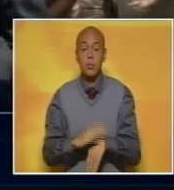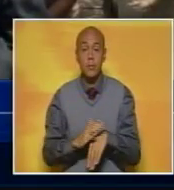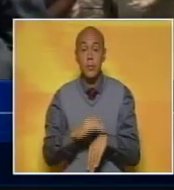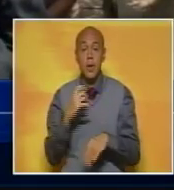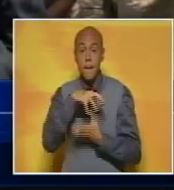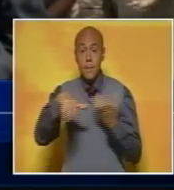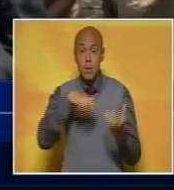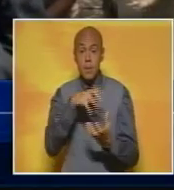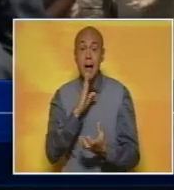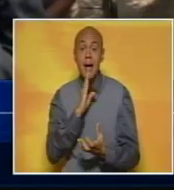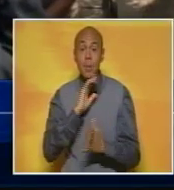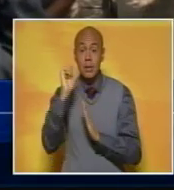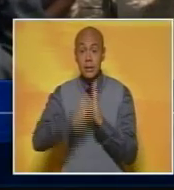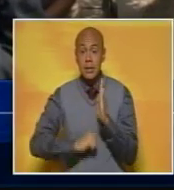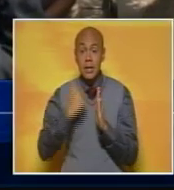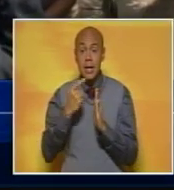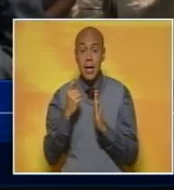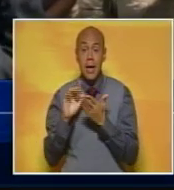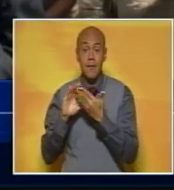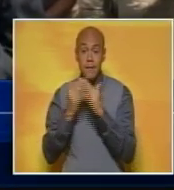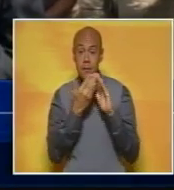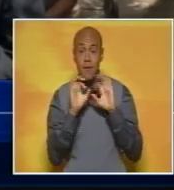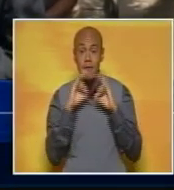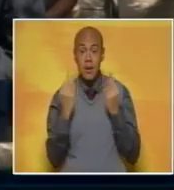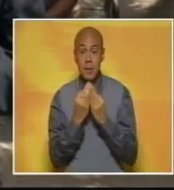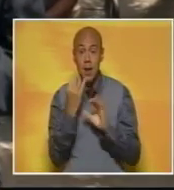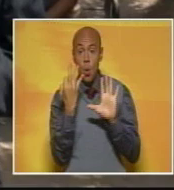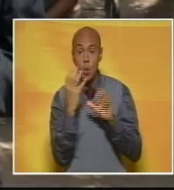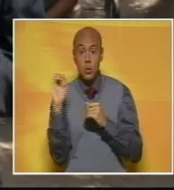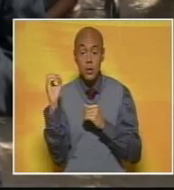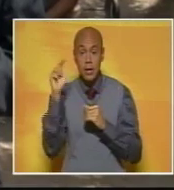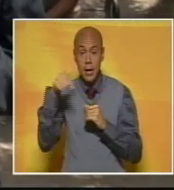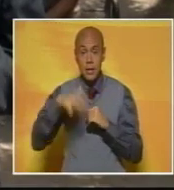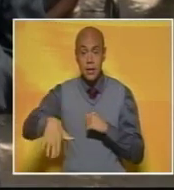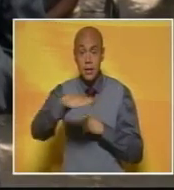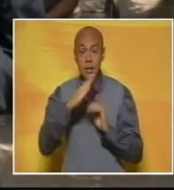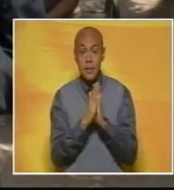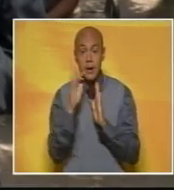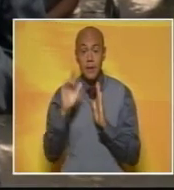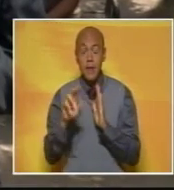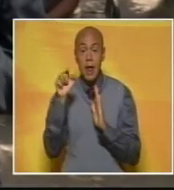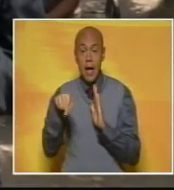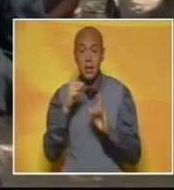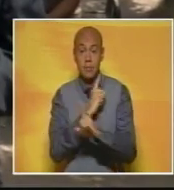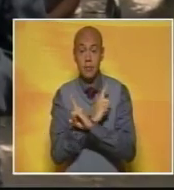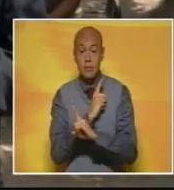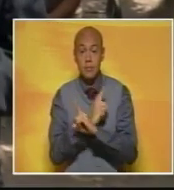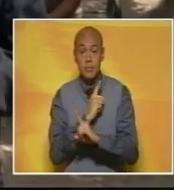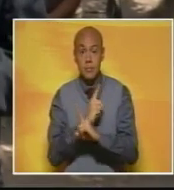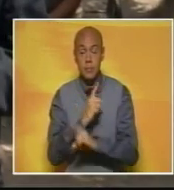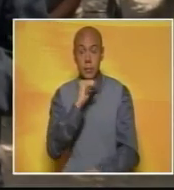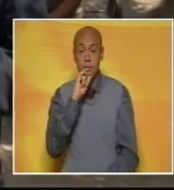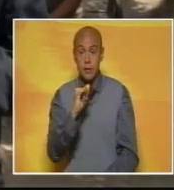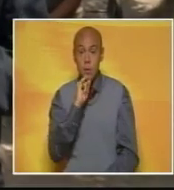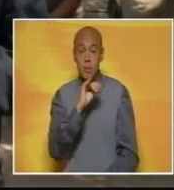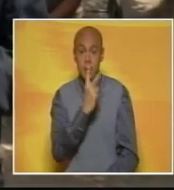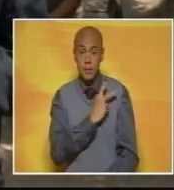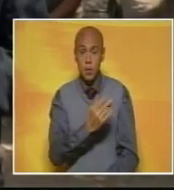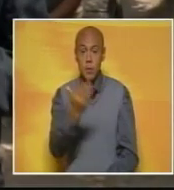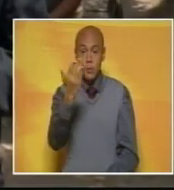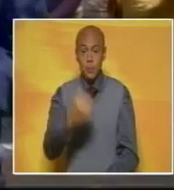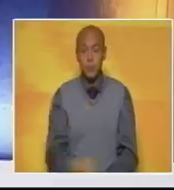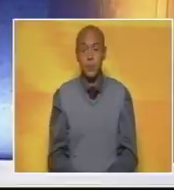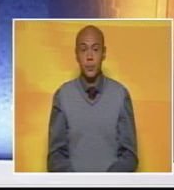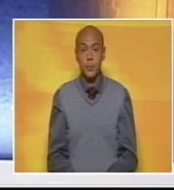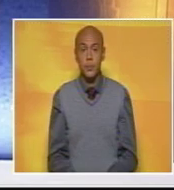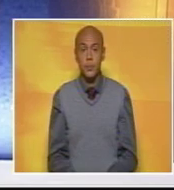falta de agua está afectando a más de 800 familias que habitan en el sector San Rafael. Del estado Monagas, Luis Bustamante, Noticiero